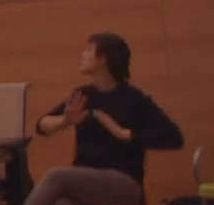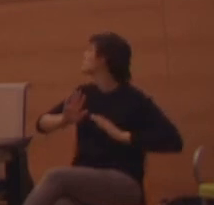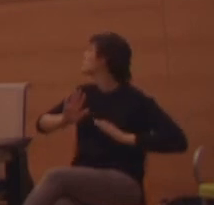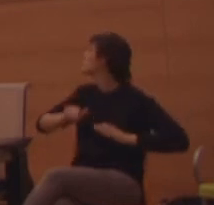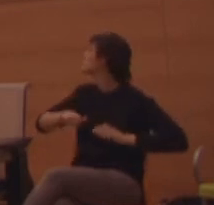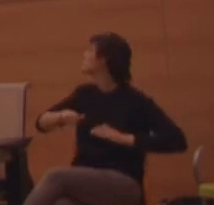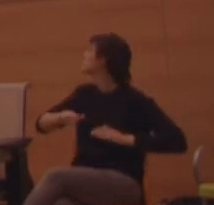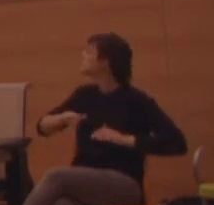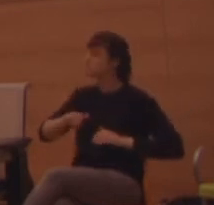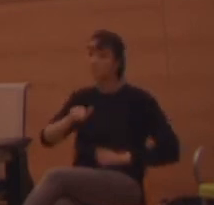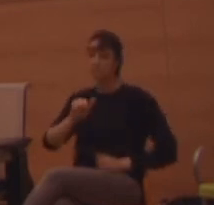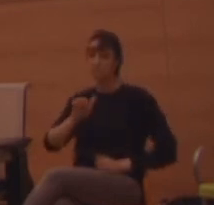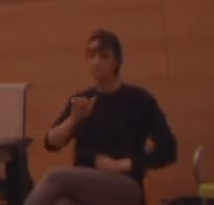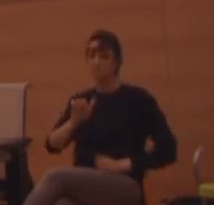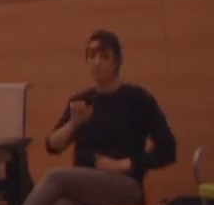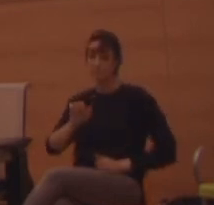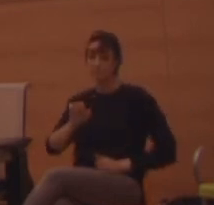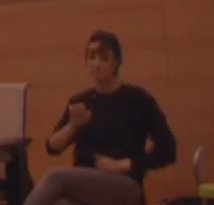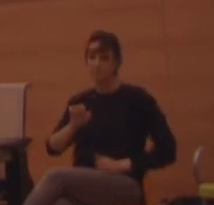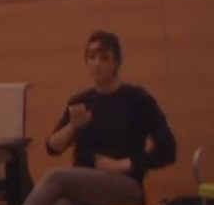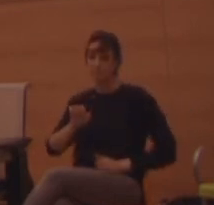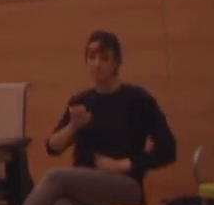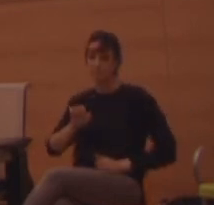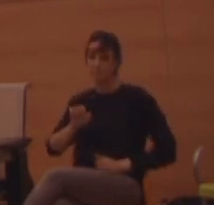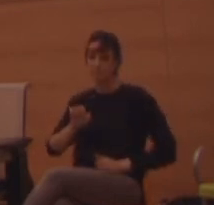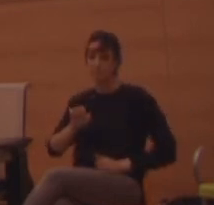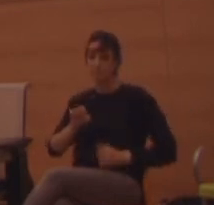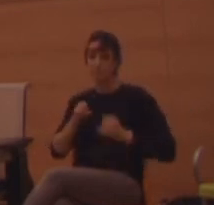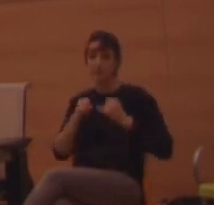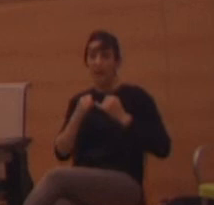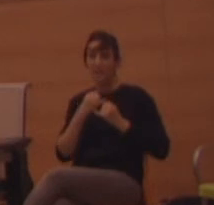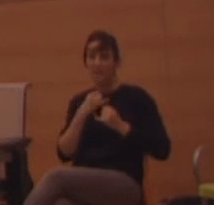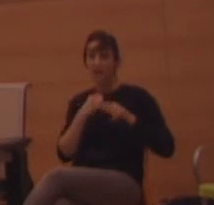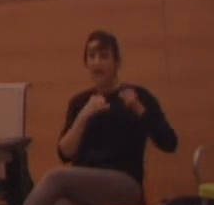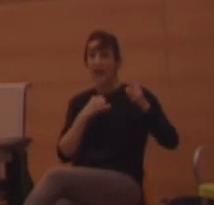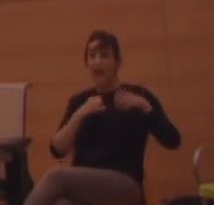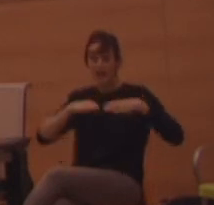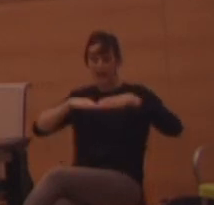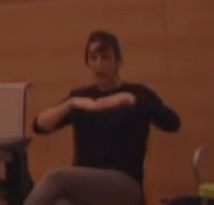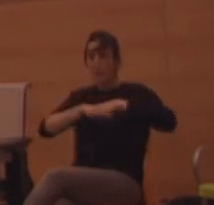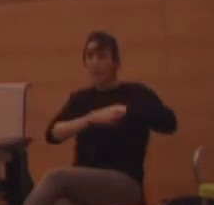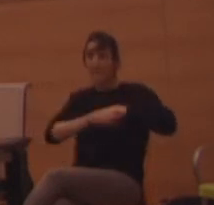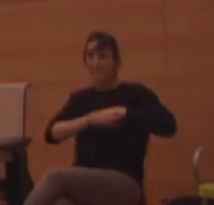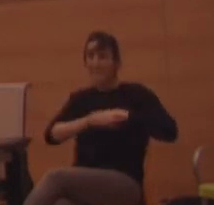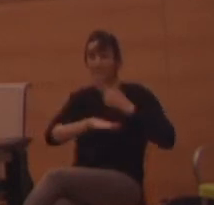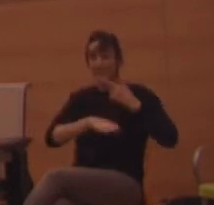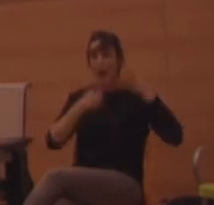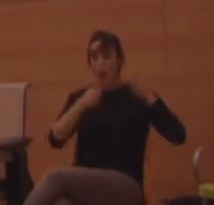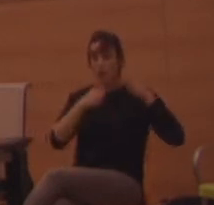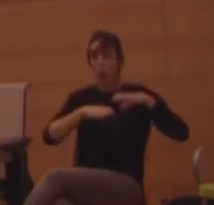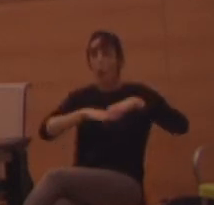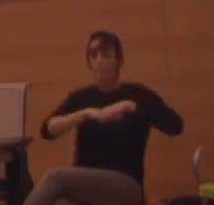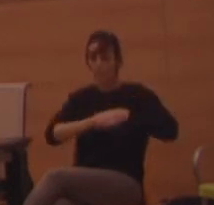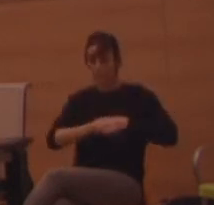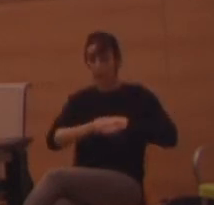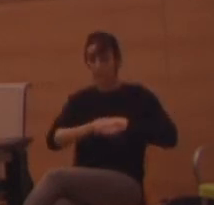en esas circunstancias. No se volvió a poner plantillas, aunque se le dijo, y volvió a reingresar hace poco, que